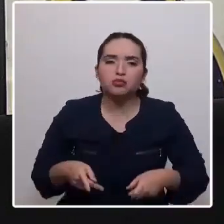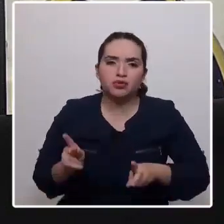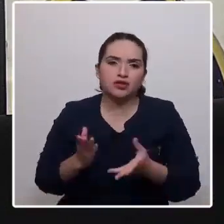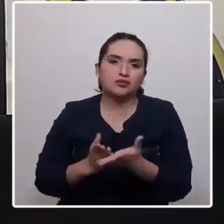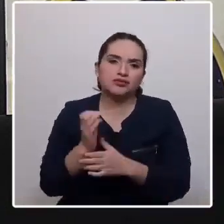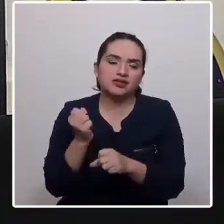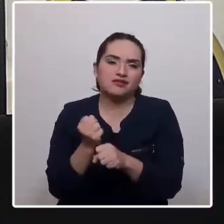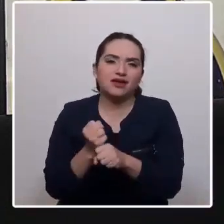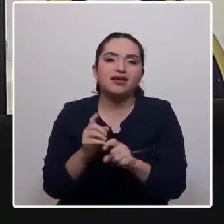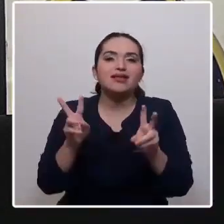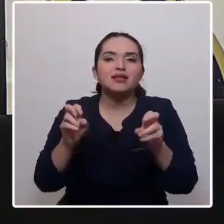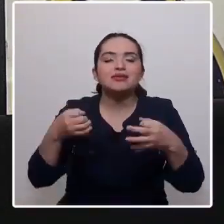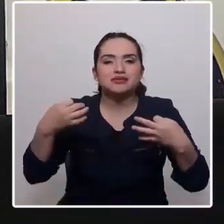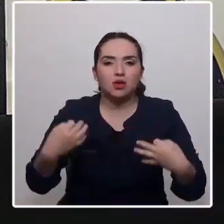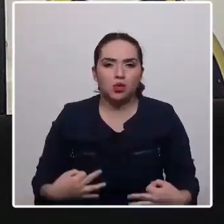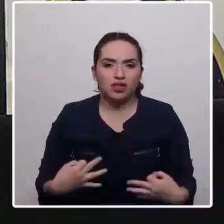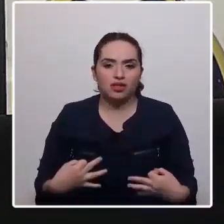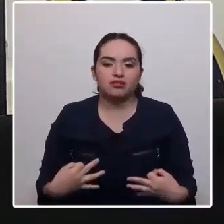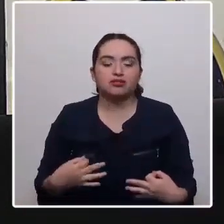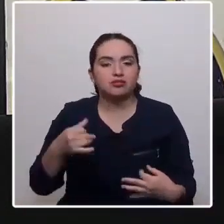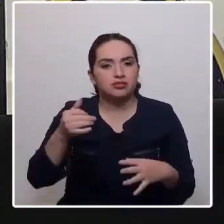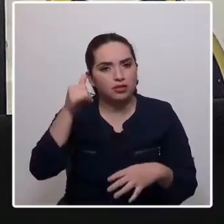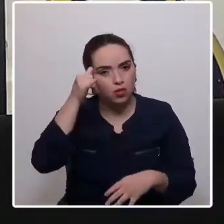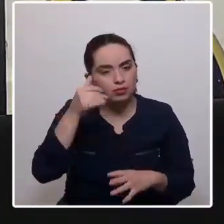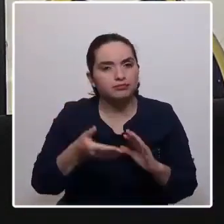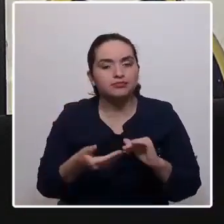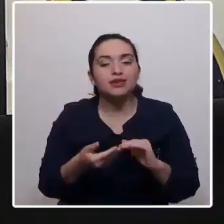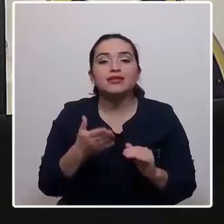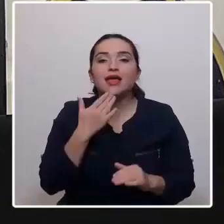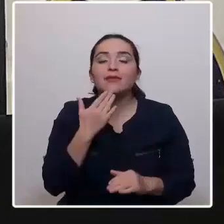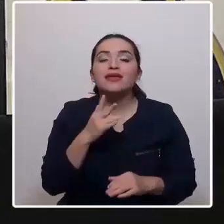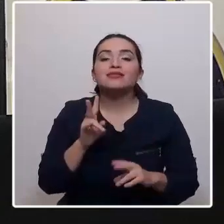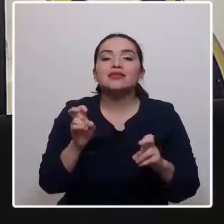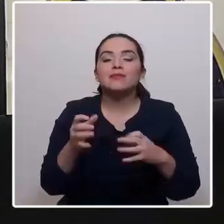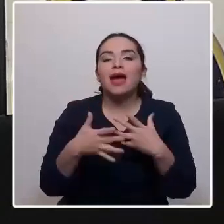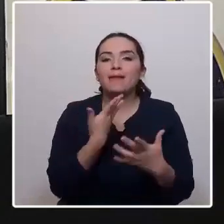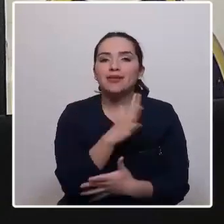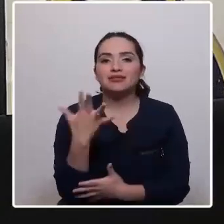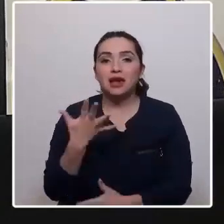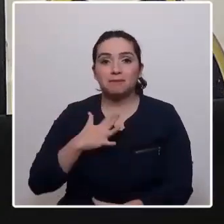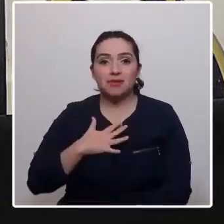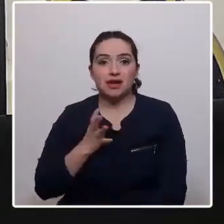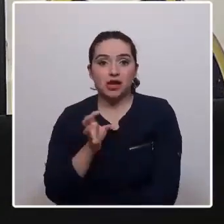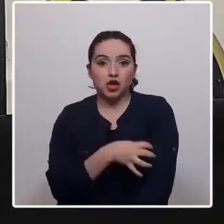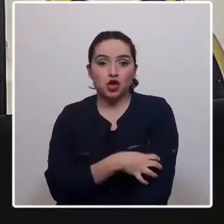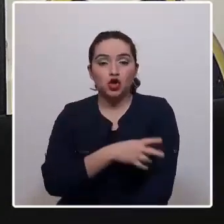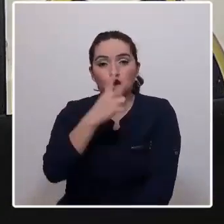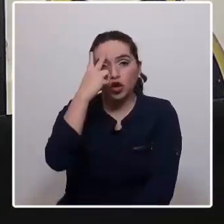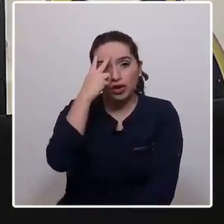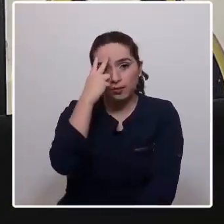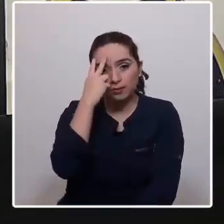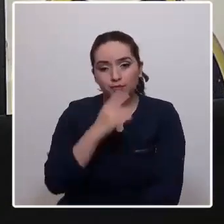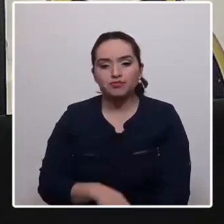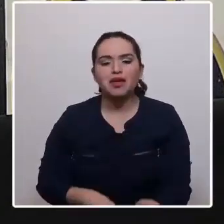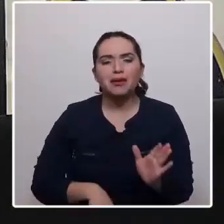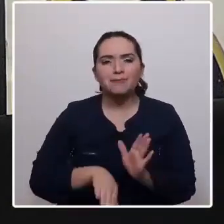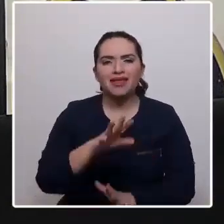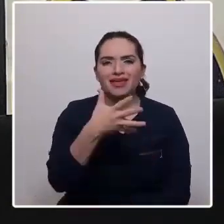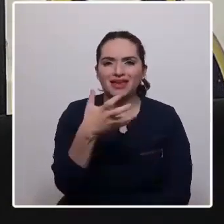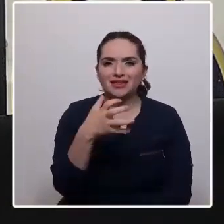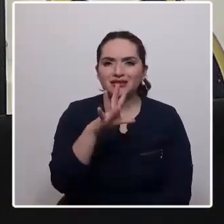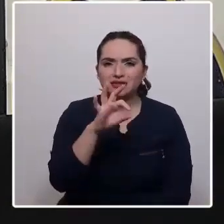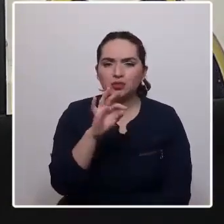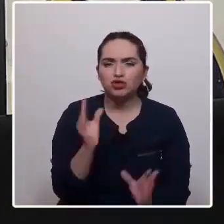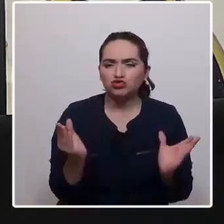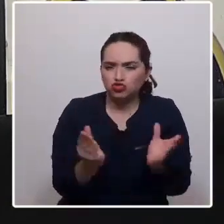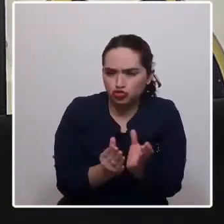en materia de seguridad, y en materia ambiental. En mi región, la región de Coquimbo, existen sobre 550 faenas de pequeña